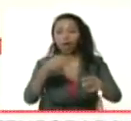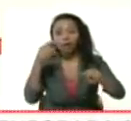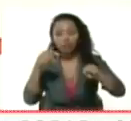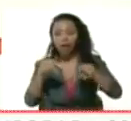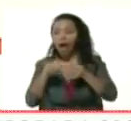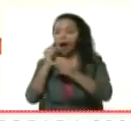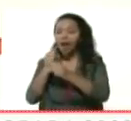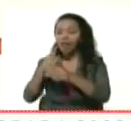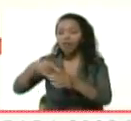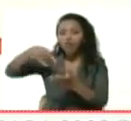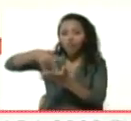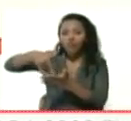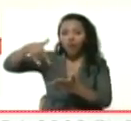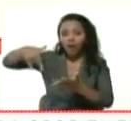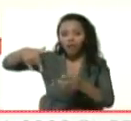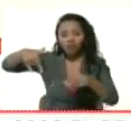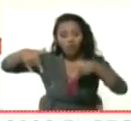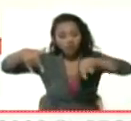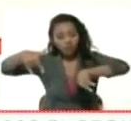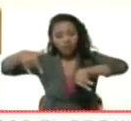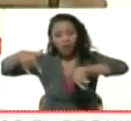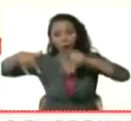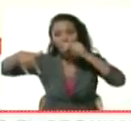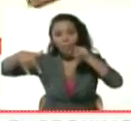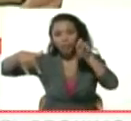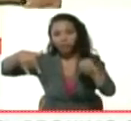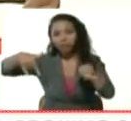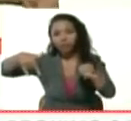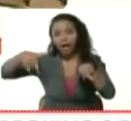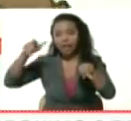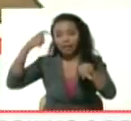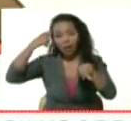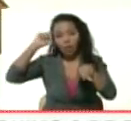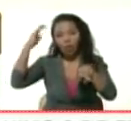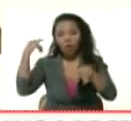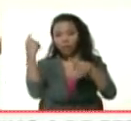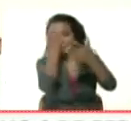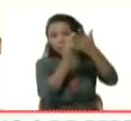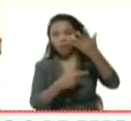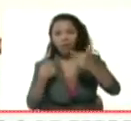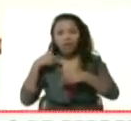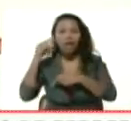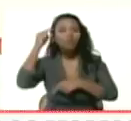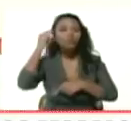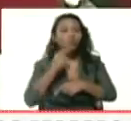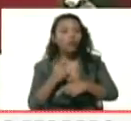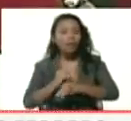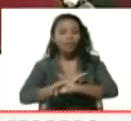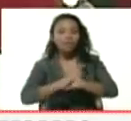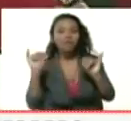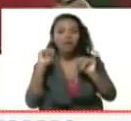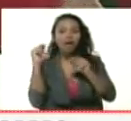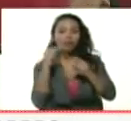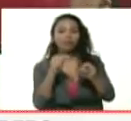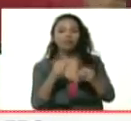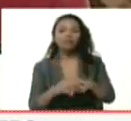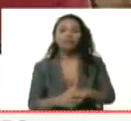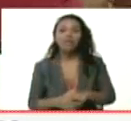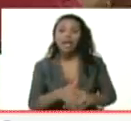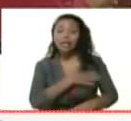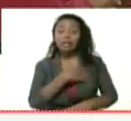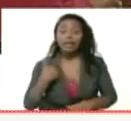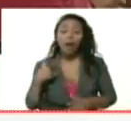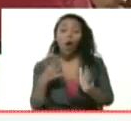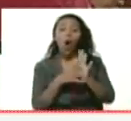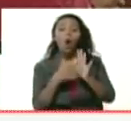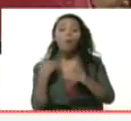asesinado en Berrueco. ¿De cuál era el recuerdo? El que sea como Sucre, termina así. El que quiera ser como